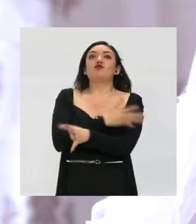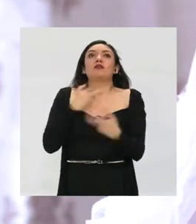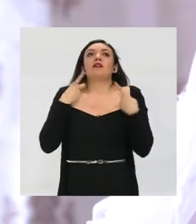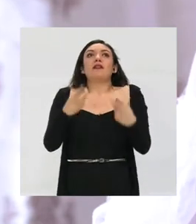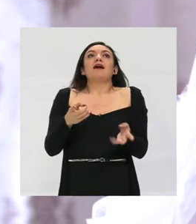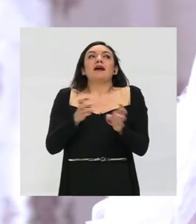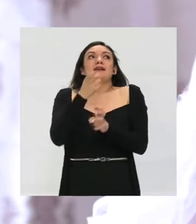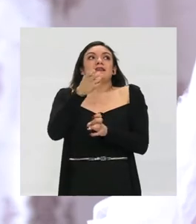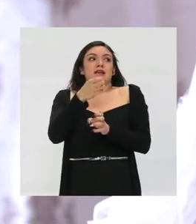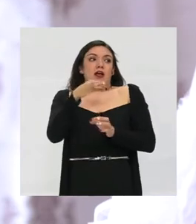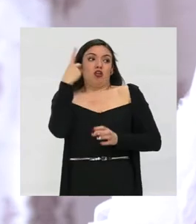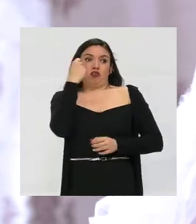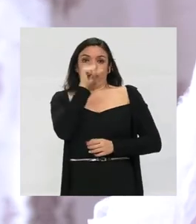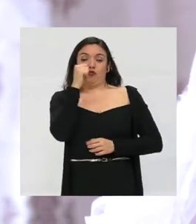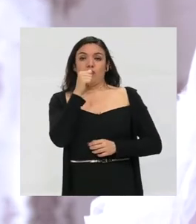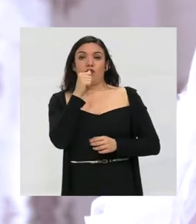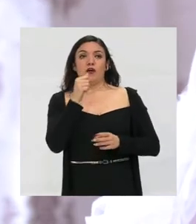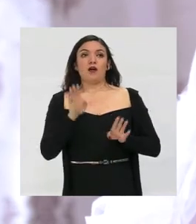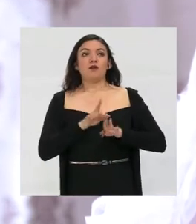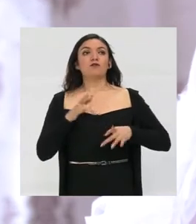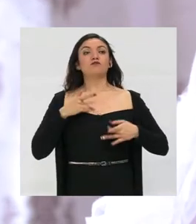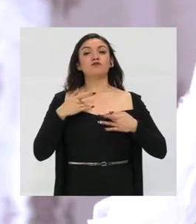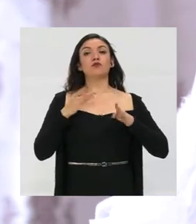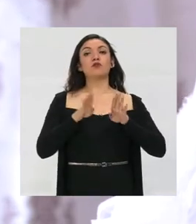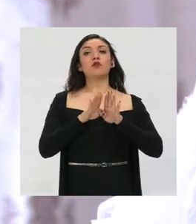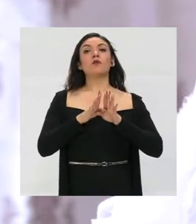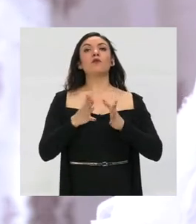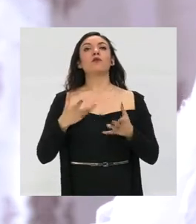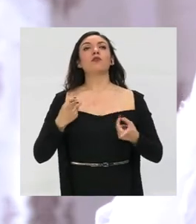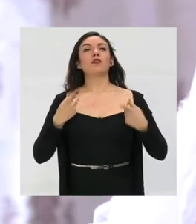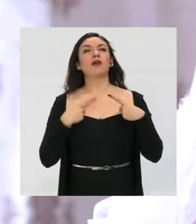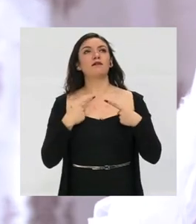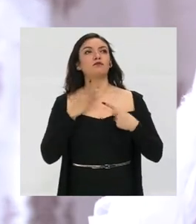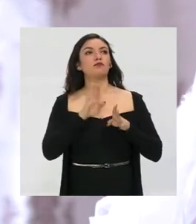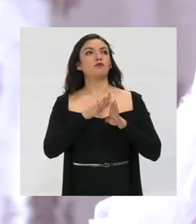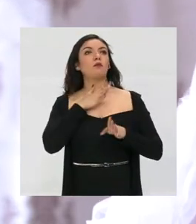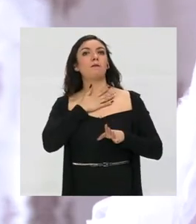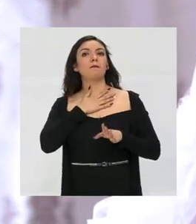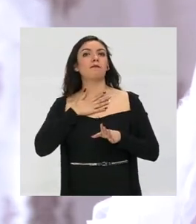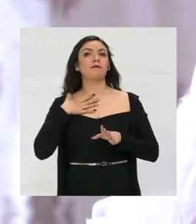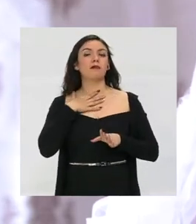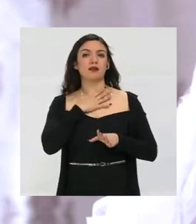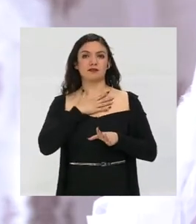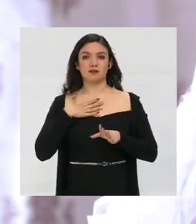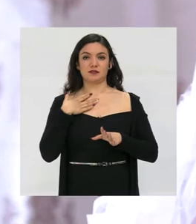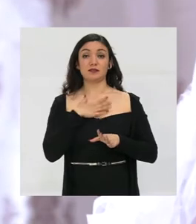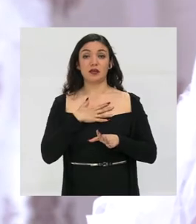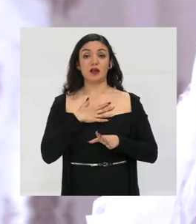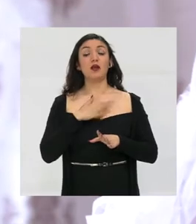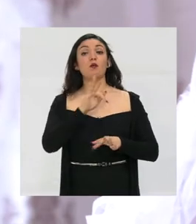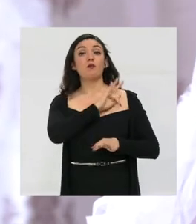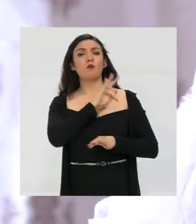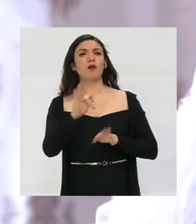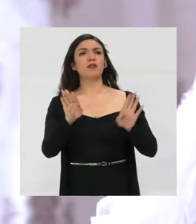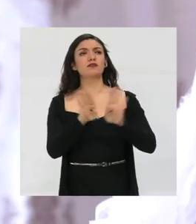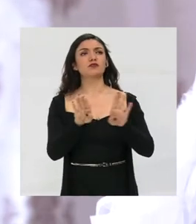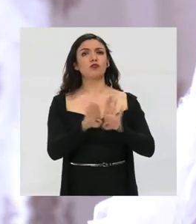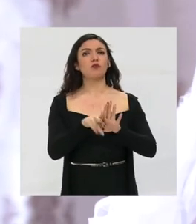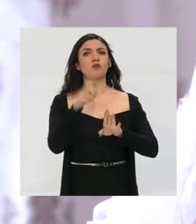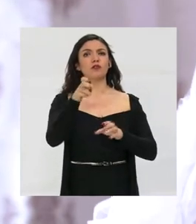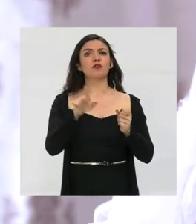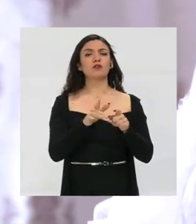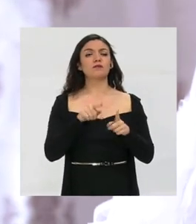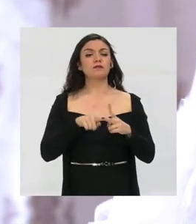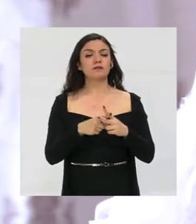Sí, la emoción que les da la droga. El placer, porque hay un placer. Todos